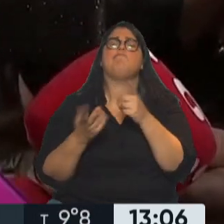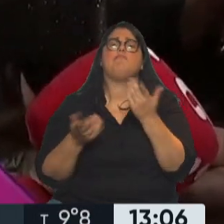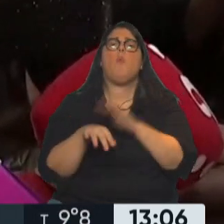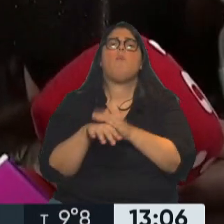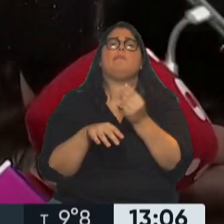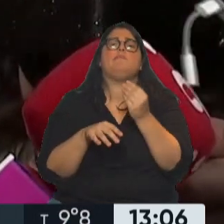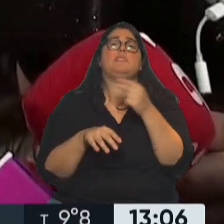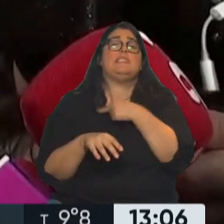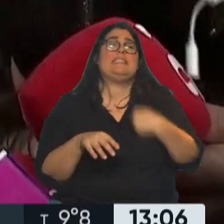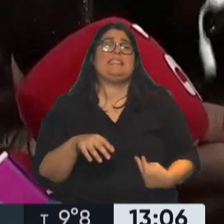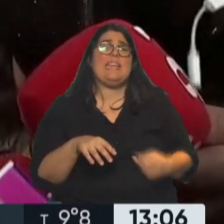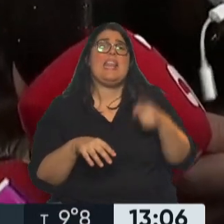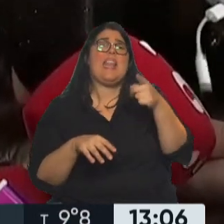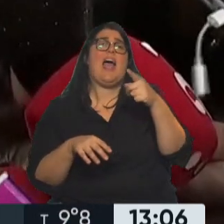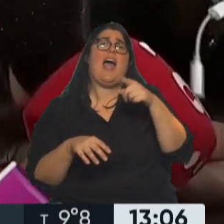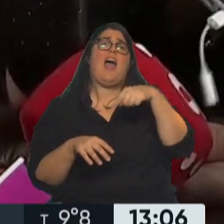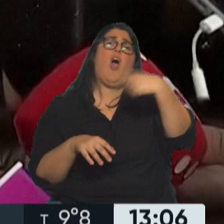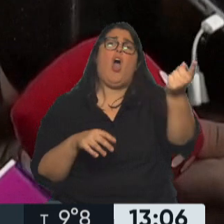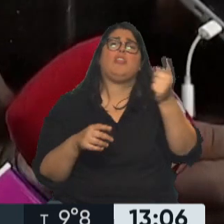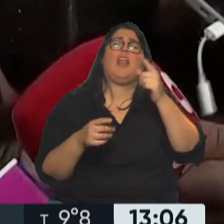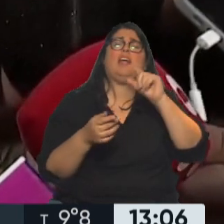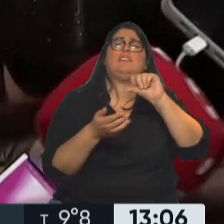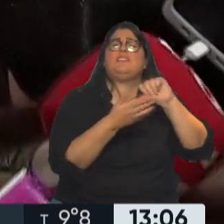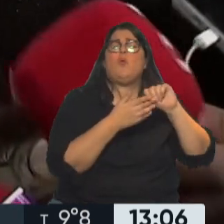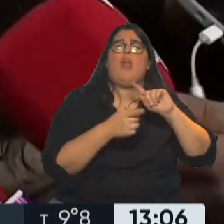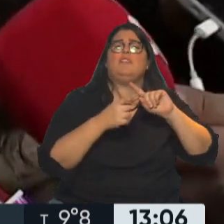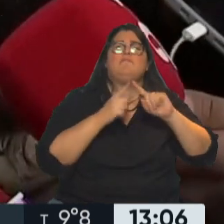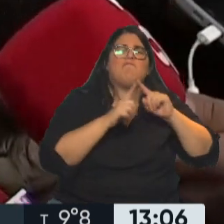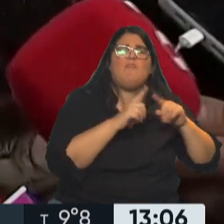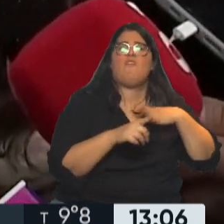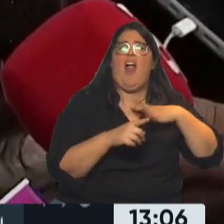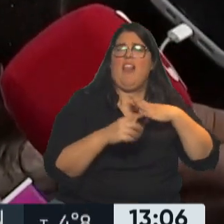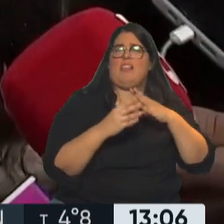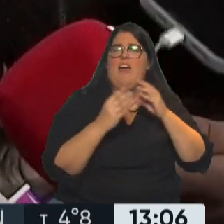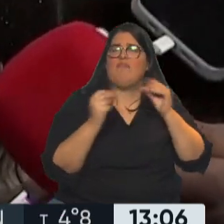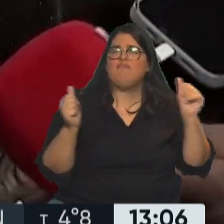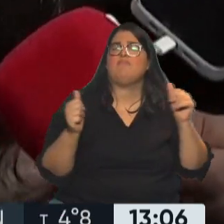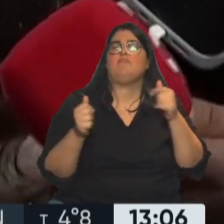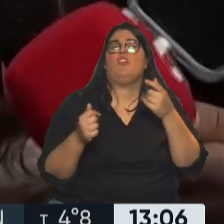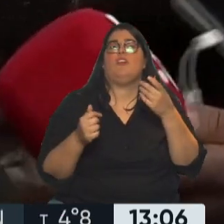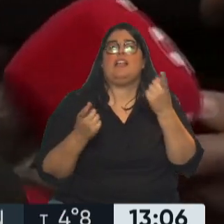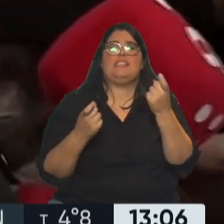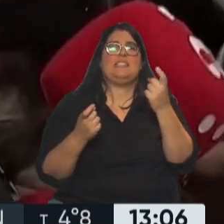todavía sigue China con el cierre de ciudades, que ha bajado justamente la demanda de cobre. Ahora, también hay factores internos.